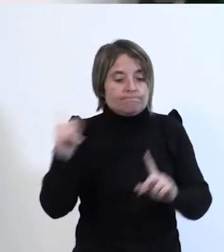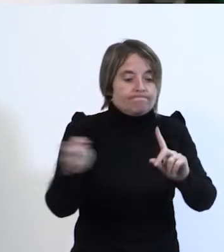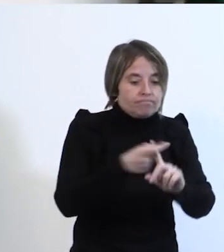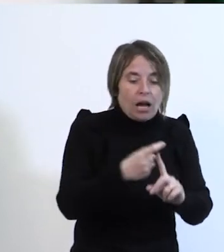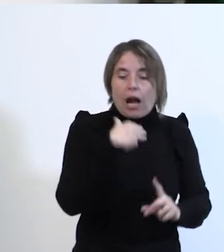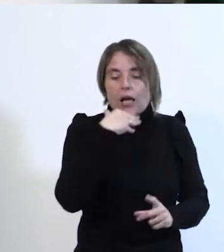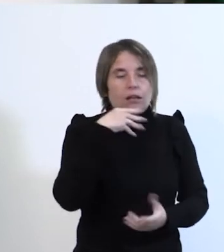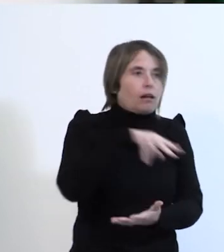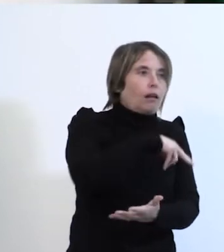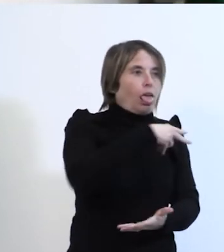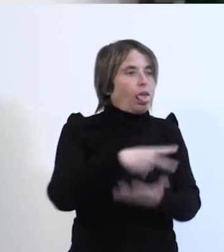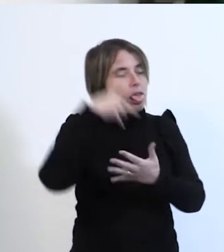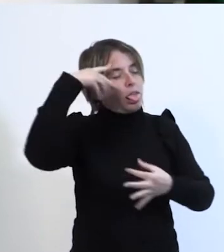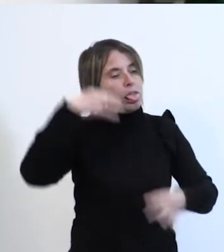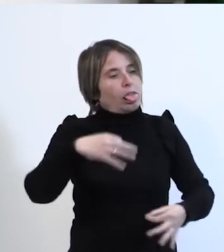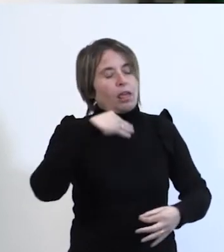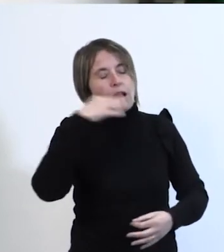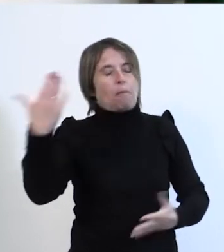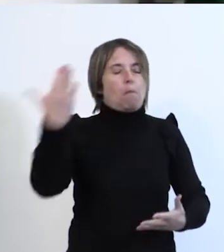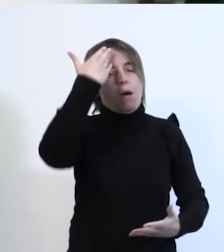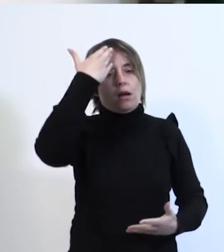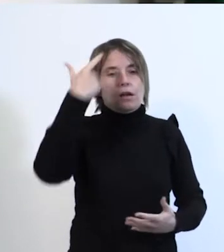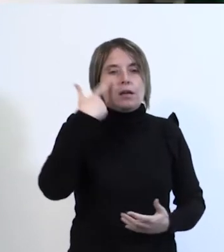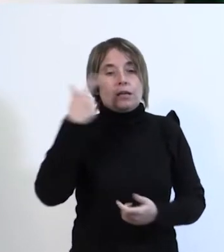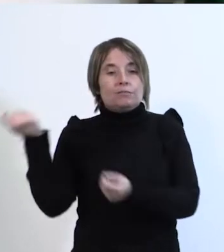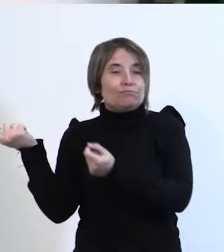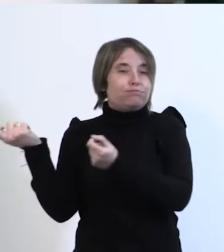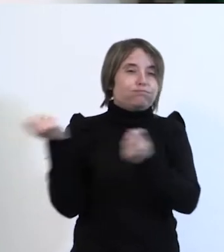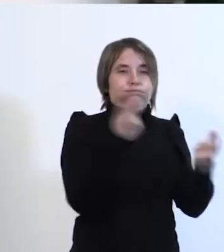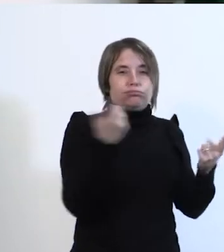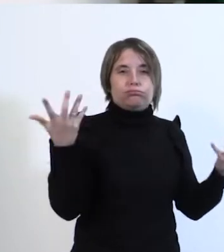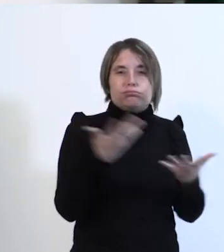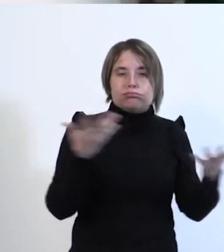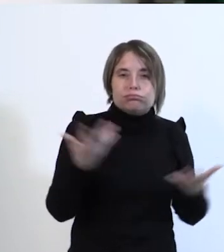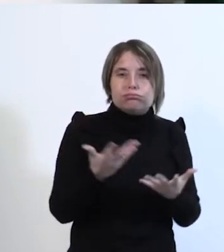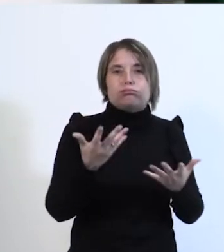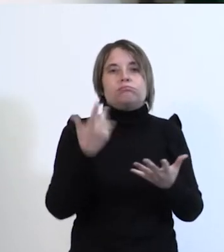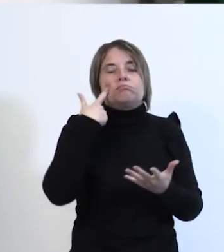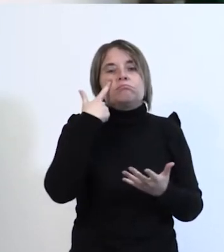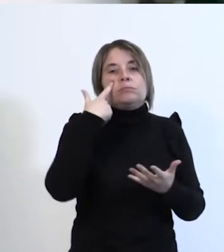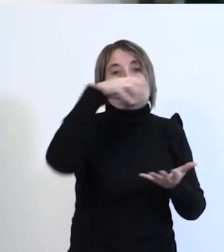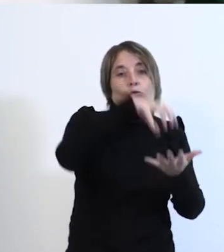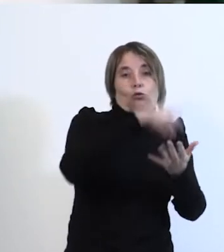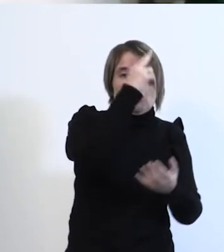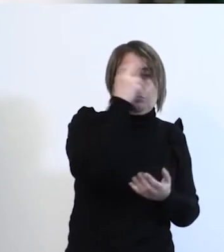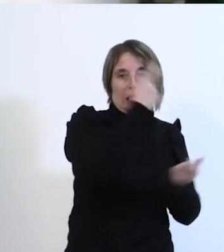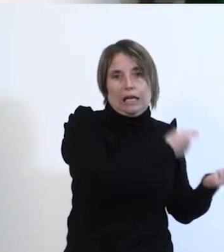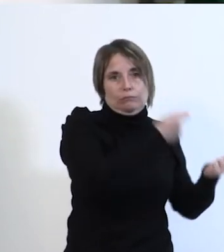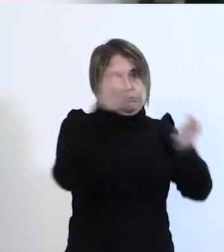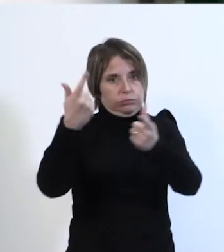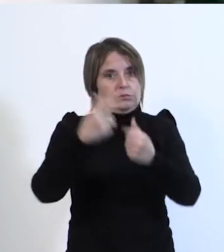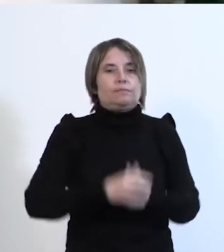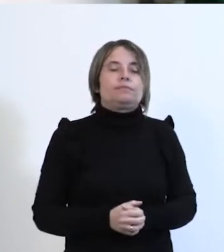encontró casi desmayada, en estado de shock, y la llevó a la unidad de salud y de ahí